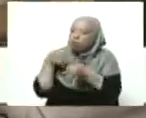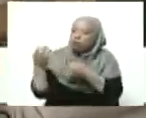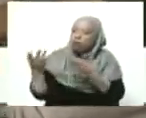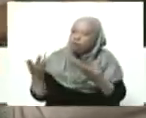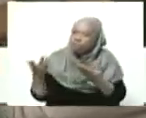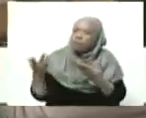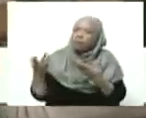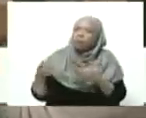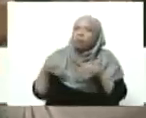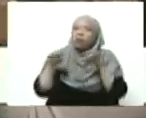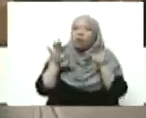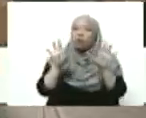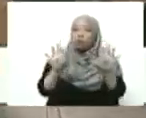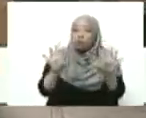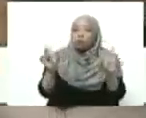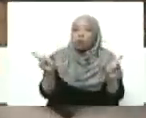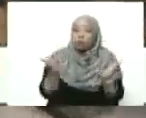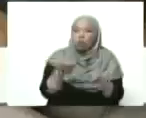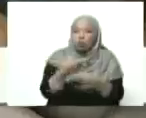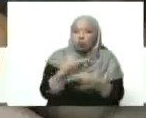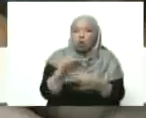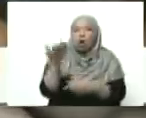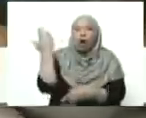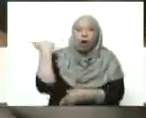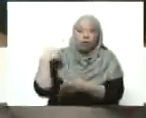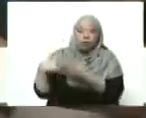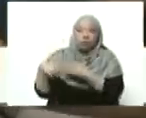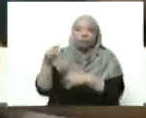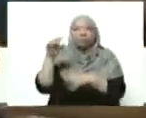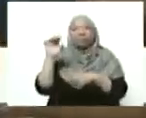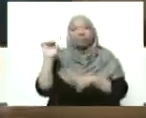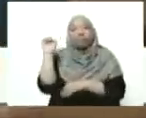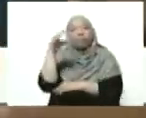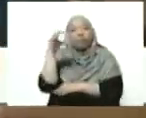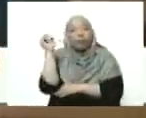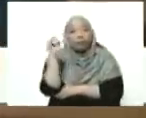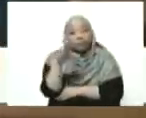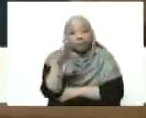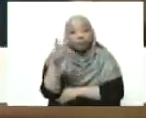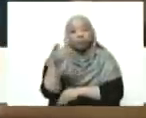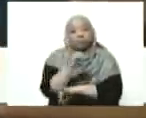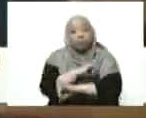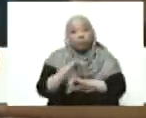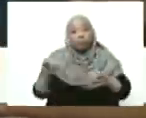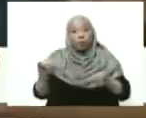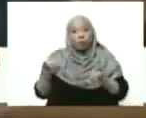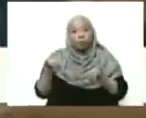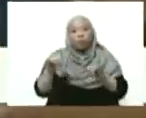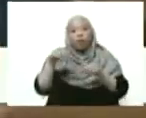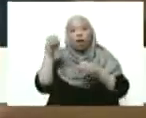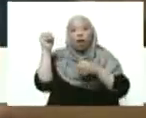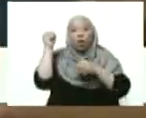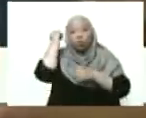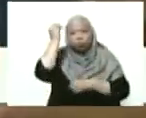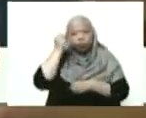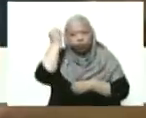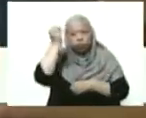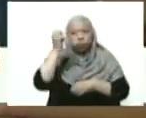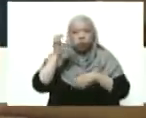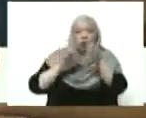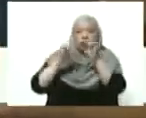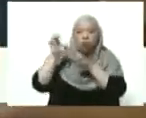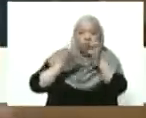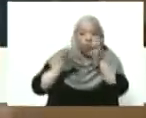pasado 9 de agosto, en sesión plenaria de la Asamblea Nacional, fue sometido a consideración de la Cámara